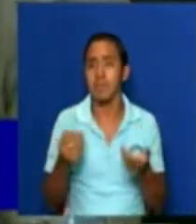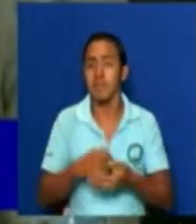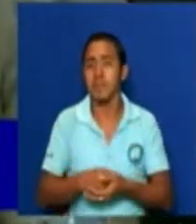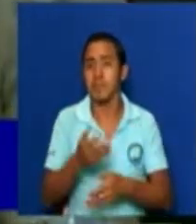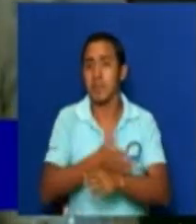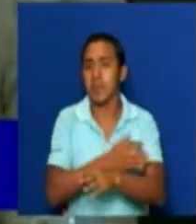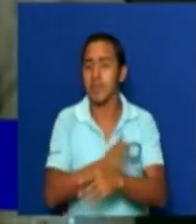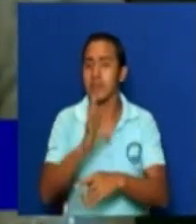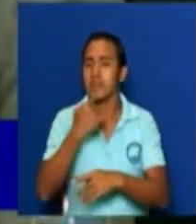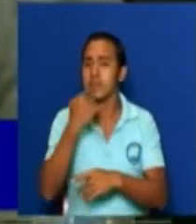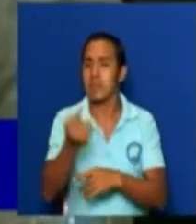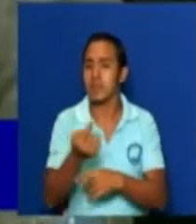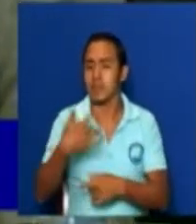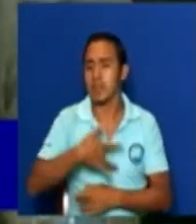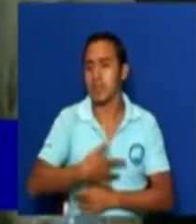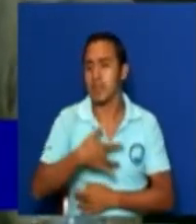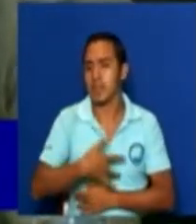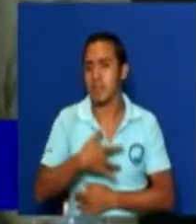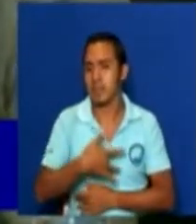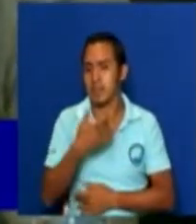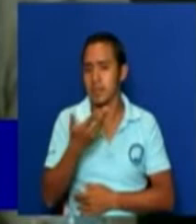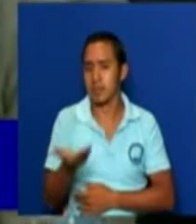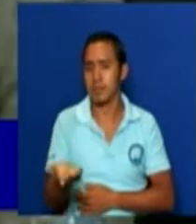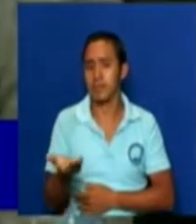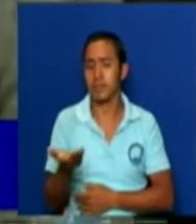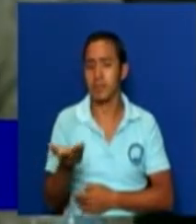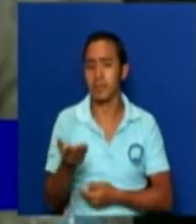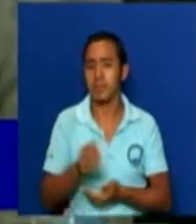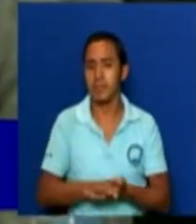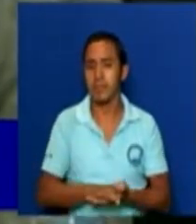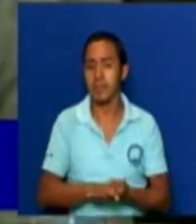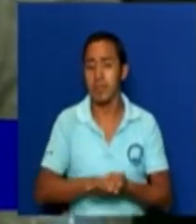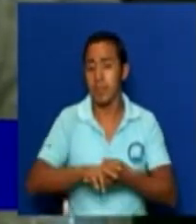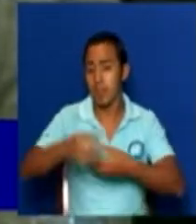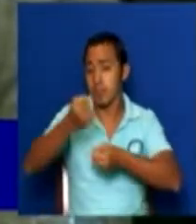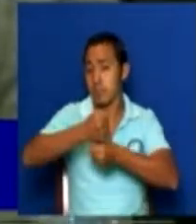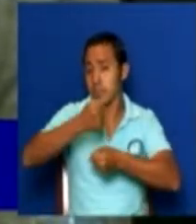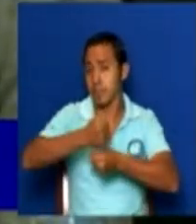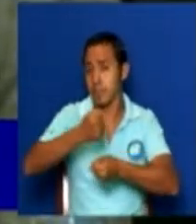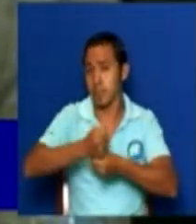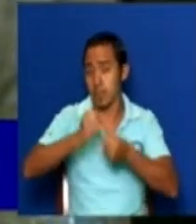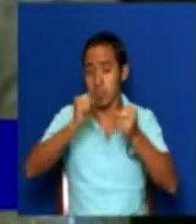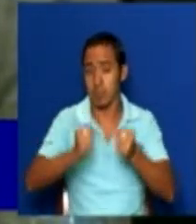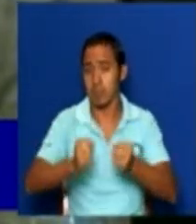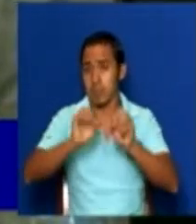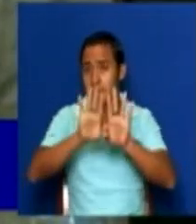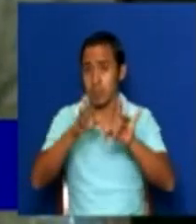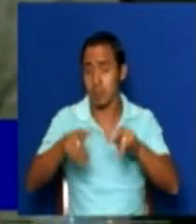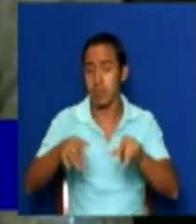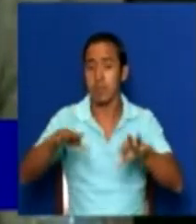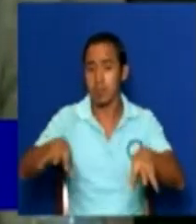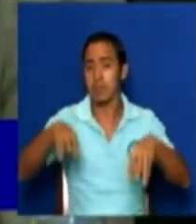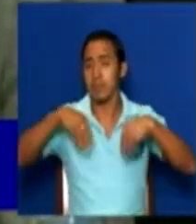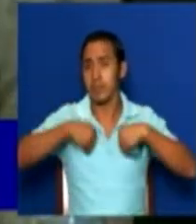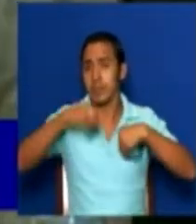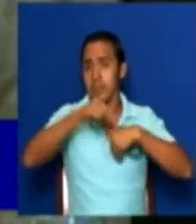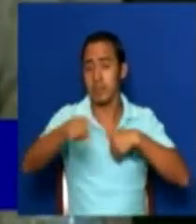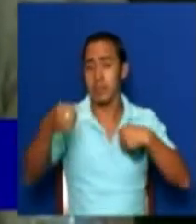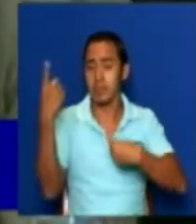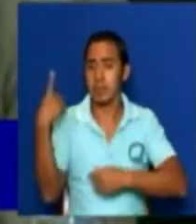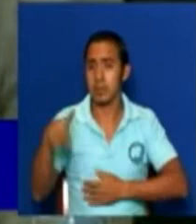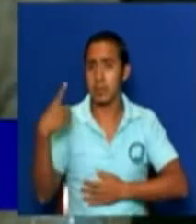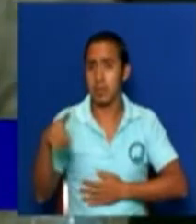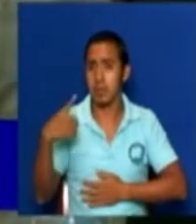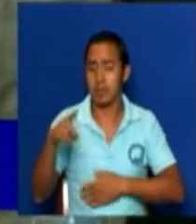decía Johanna sobre la necesidad de que los trabajadores y las trabajadoras se apropien de estos derechos,